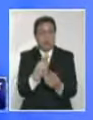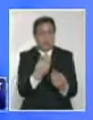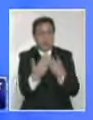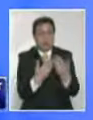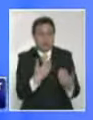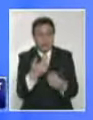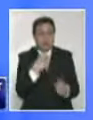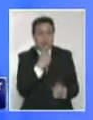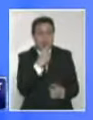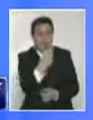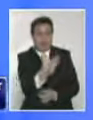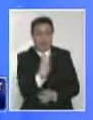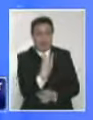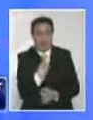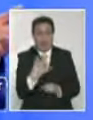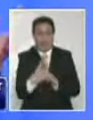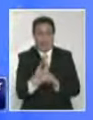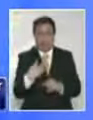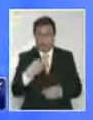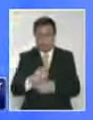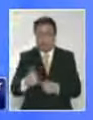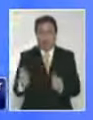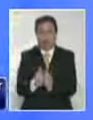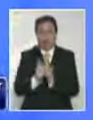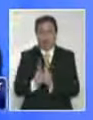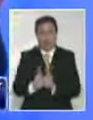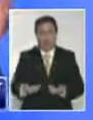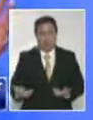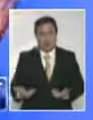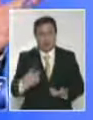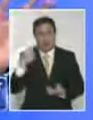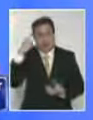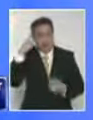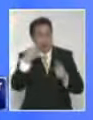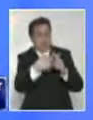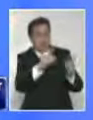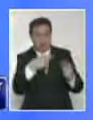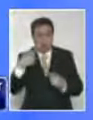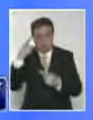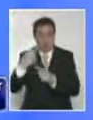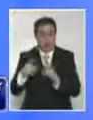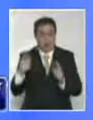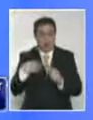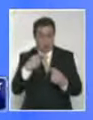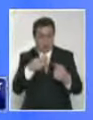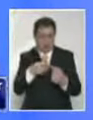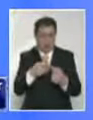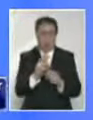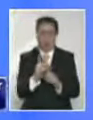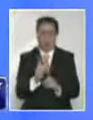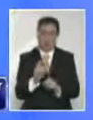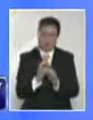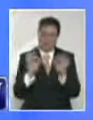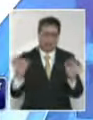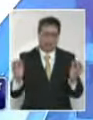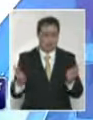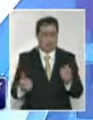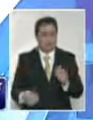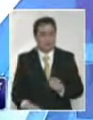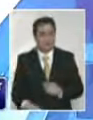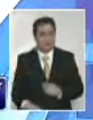éramos periodistas, o sea, teníamos y trabajábamos en el mismo medio, cada uno con su idea, pero nunca había una cosa así de... A mí me pasó